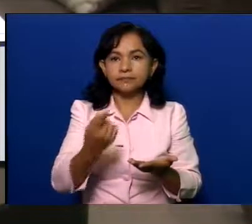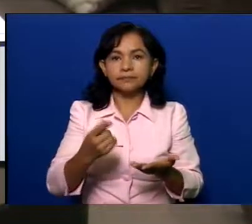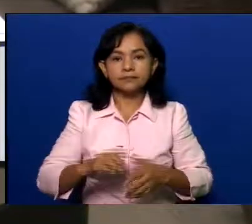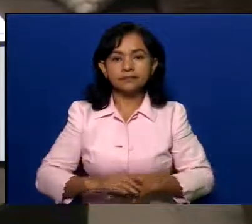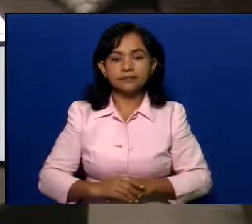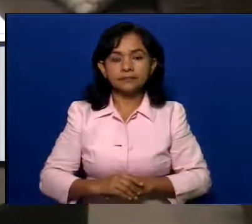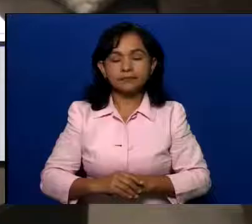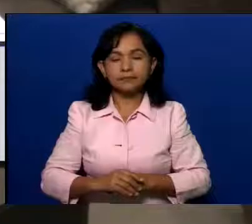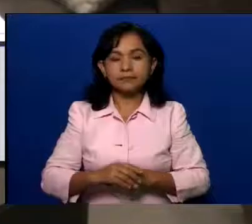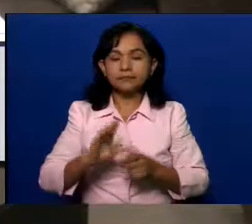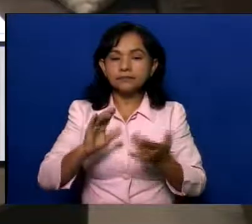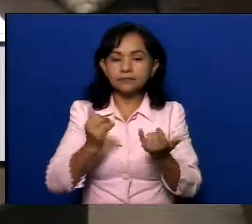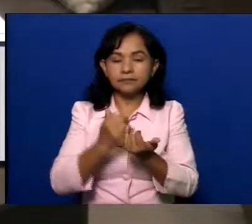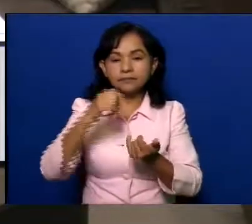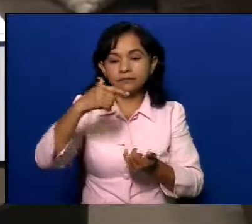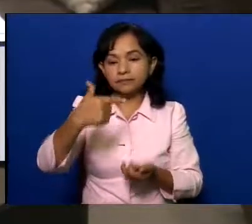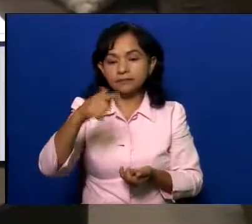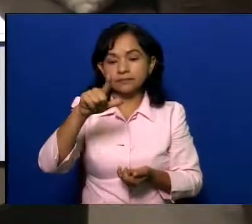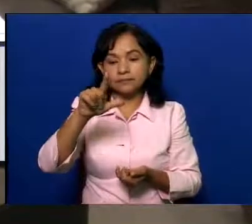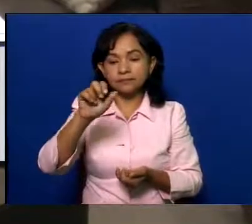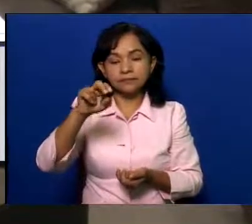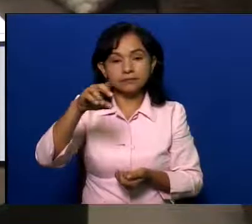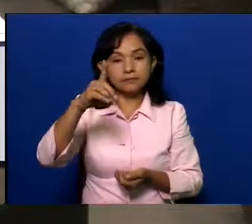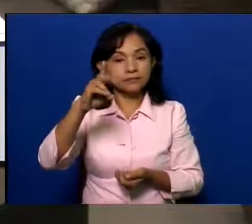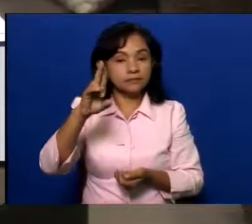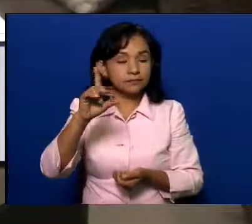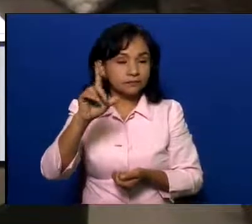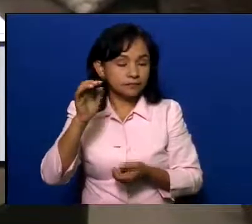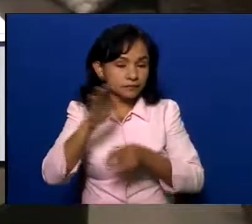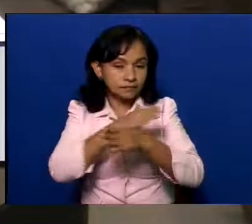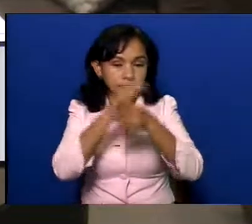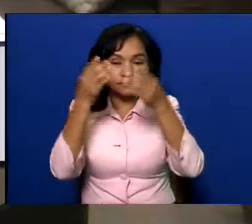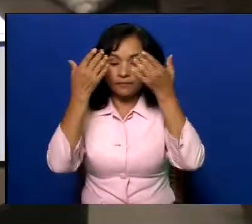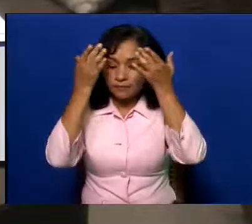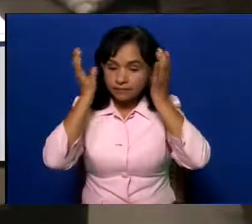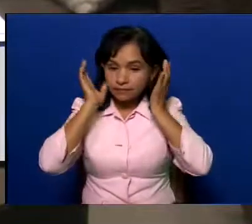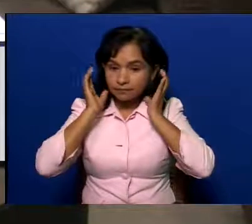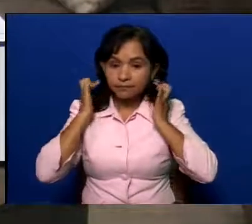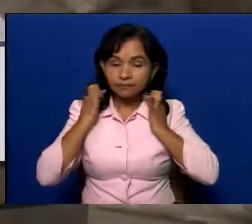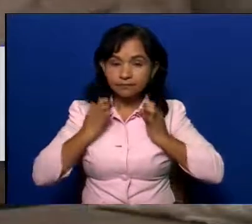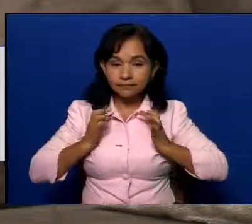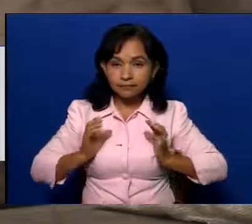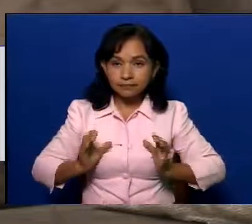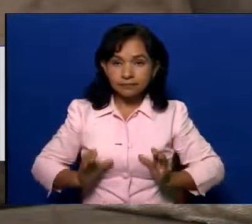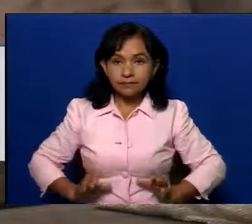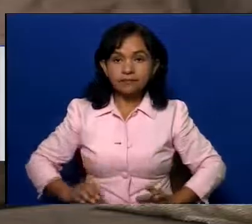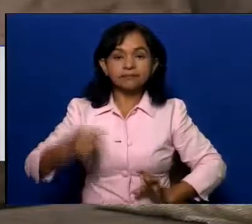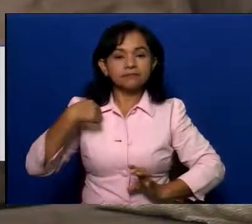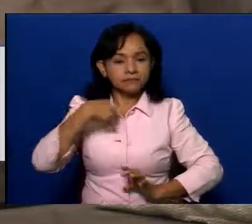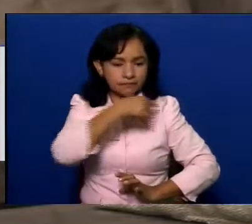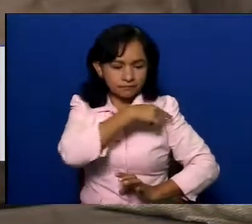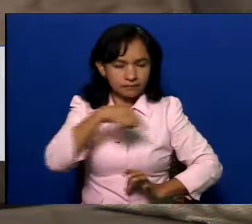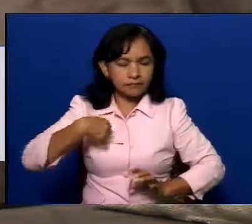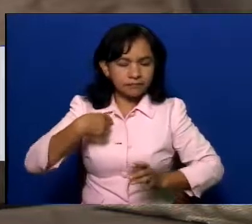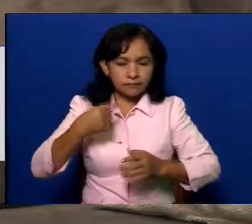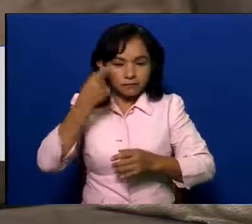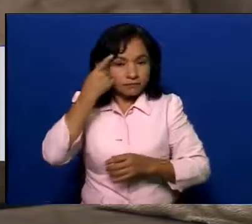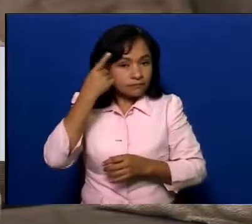las glándulas, en las glándulas. Entonces, todas esas son condiciones que generan, pero no se sabe